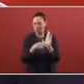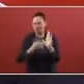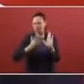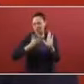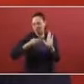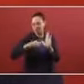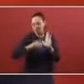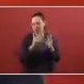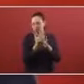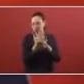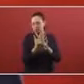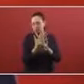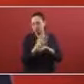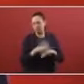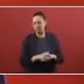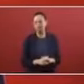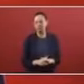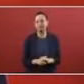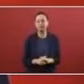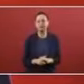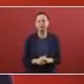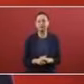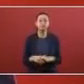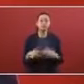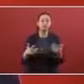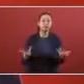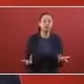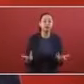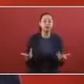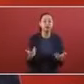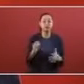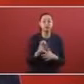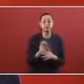recurría a